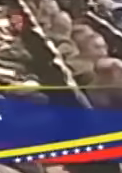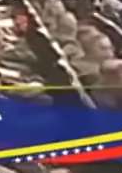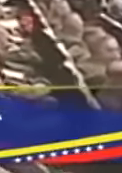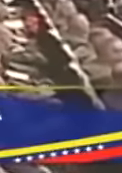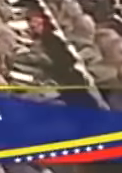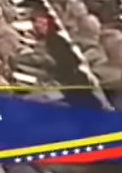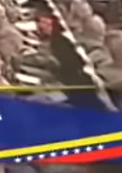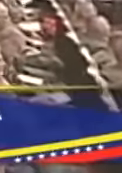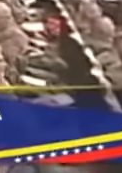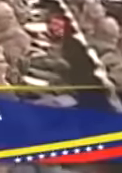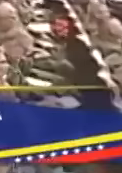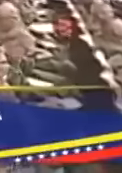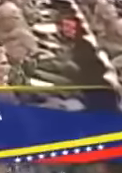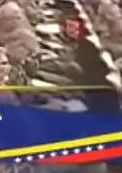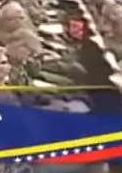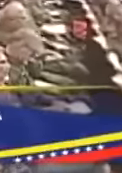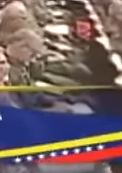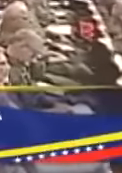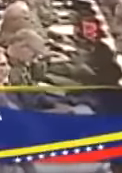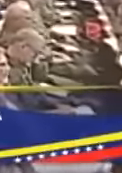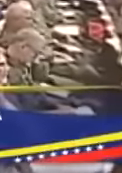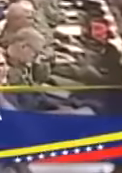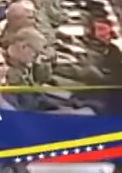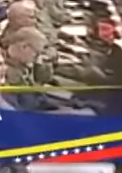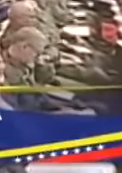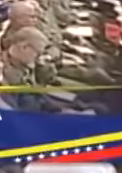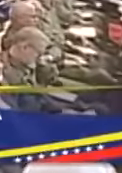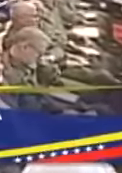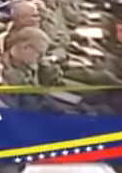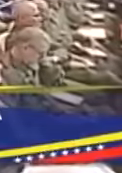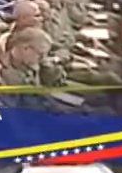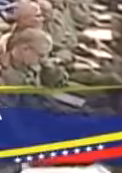la verdad siempre sale, ¿verdad? Tramposería sale,